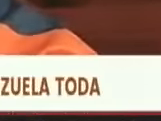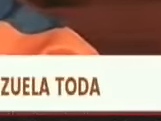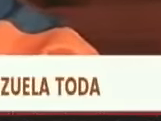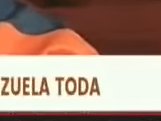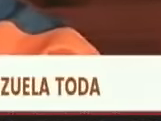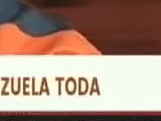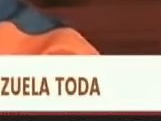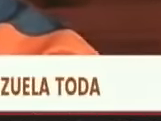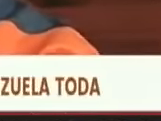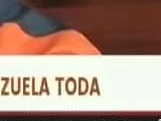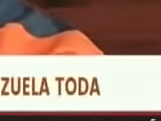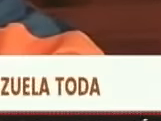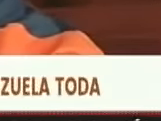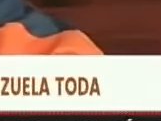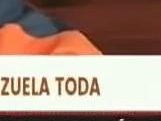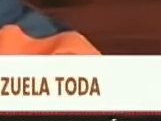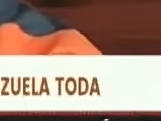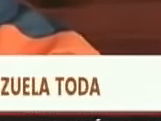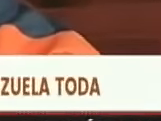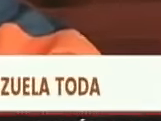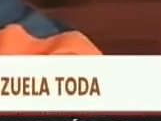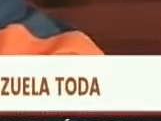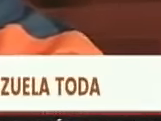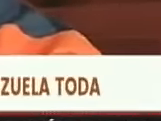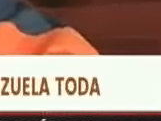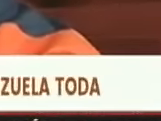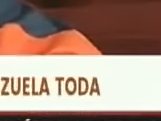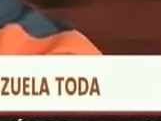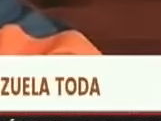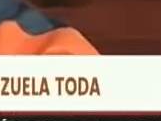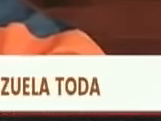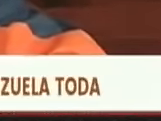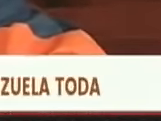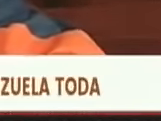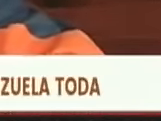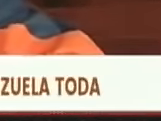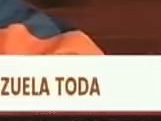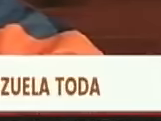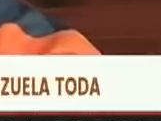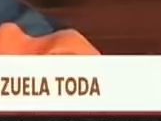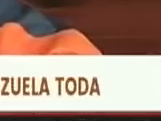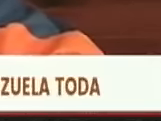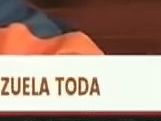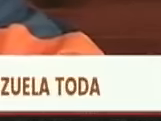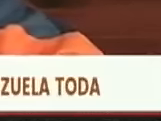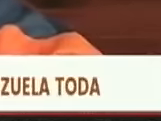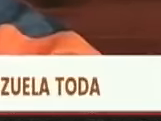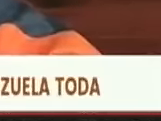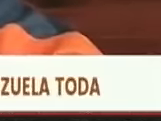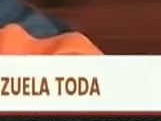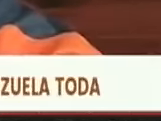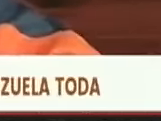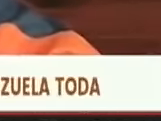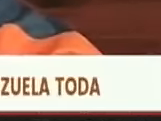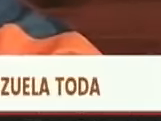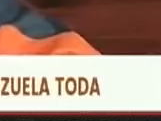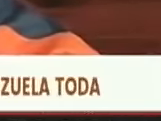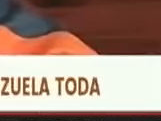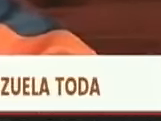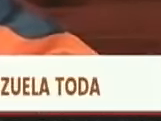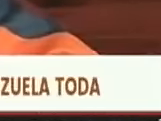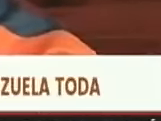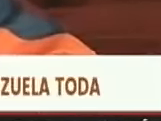a a a ese consolidar esos Esas cinco rechazar el laudo arbitral de París rechazar la jurisdicción de la